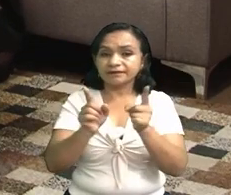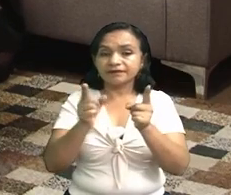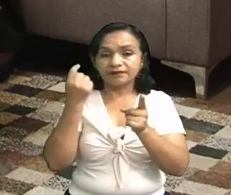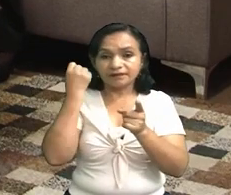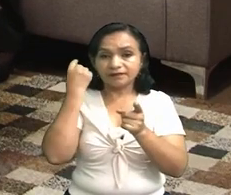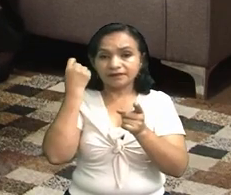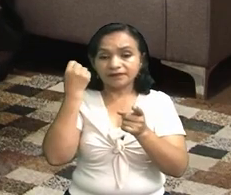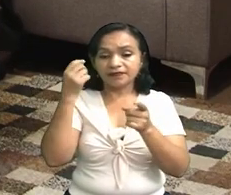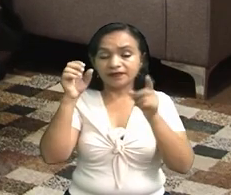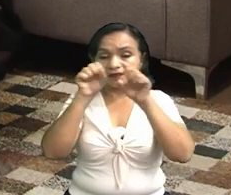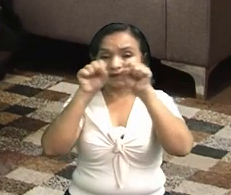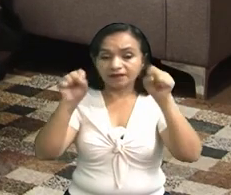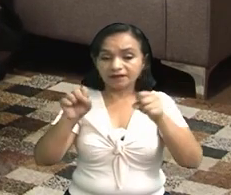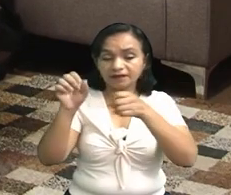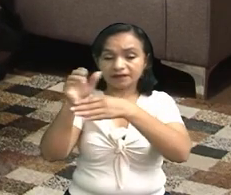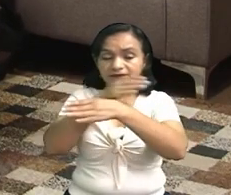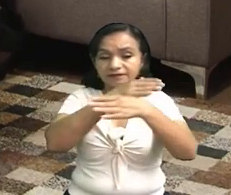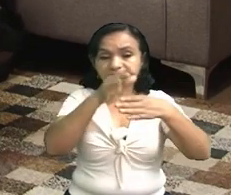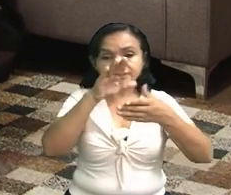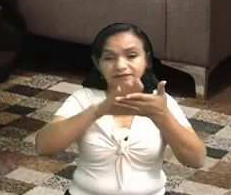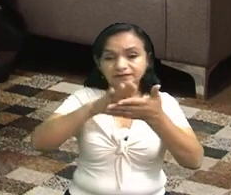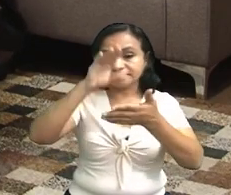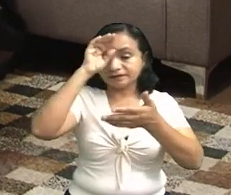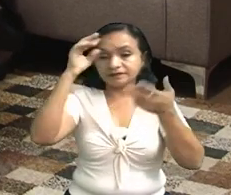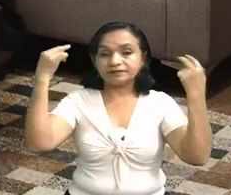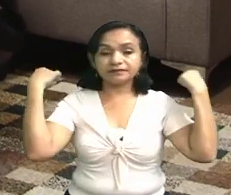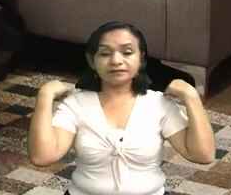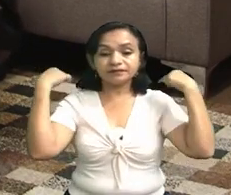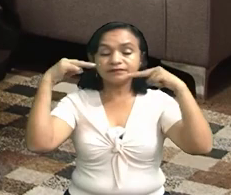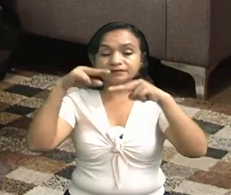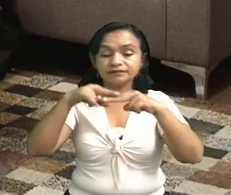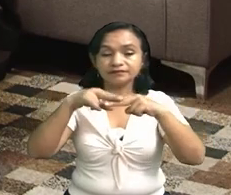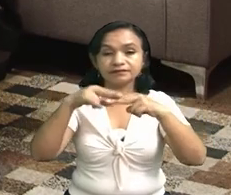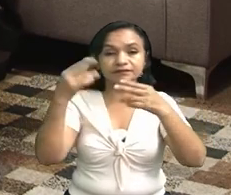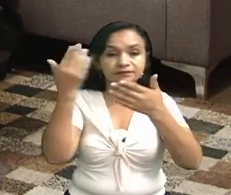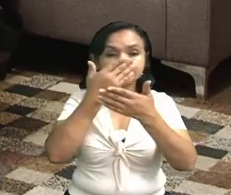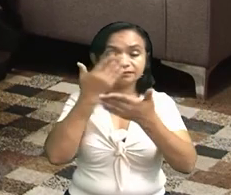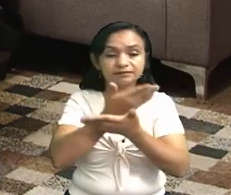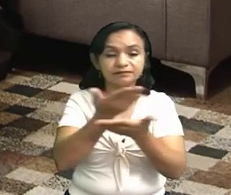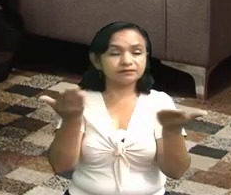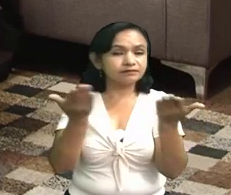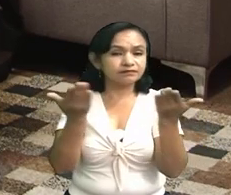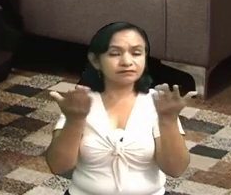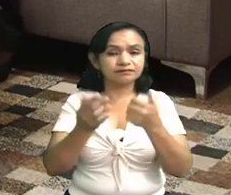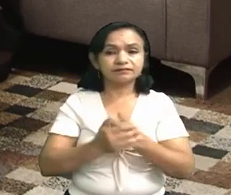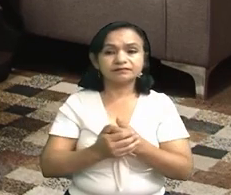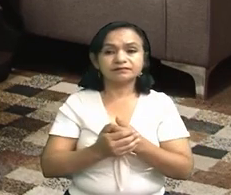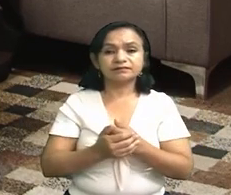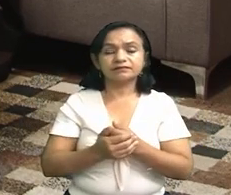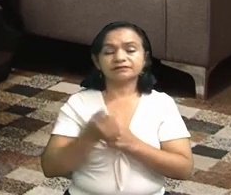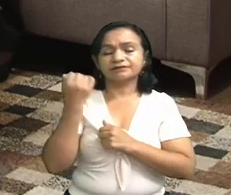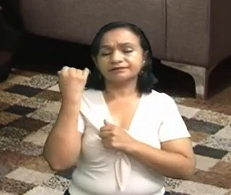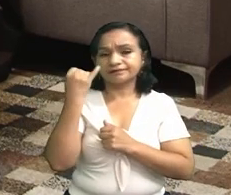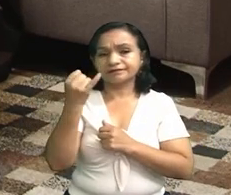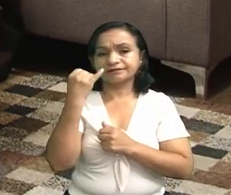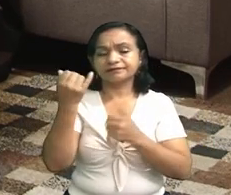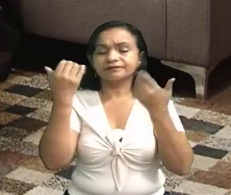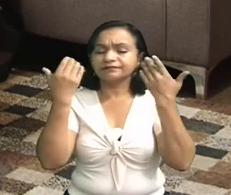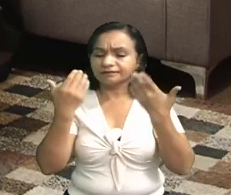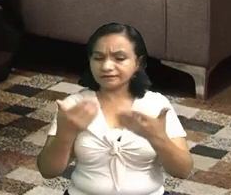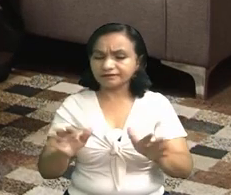van a generarse capacidades también, tanto en los docentes como en los estudiantes. Sí, eso también lo hemos